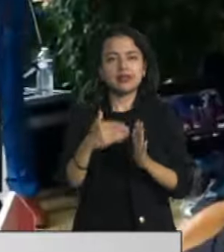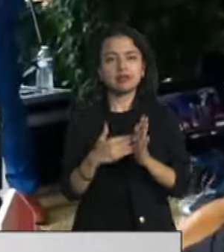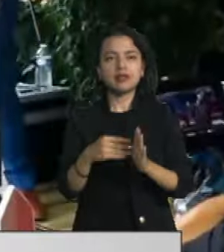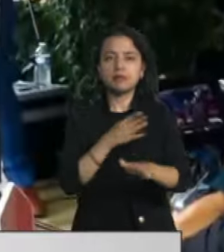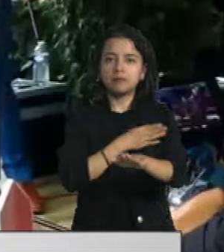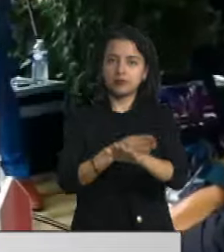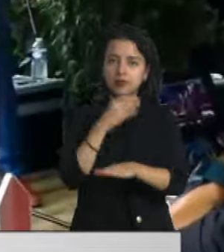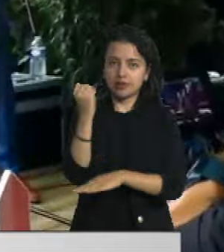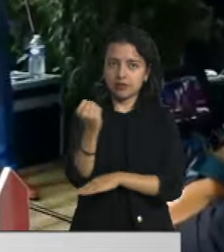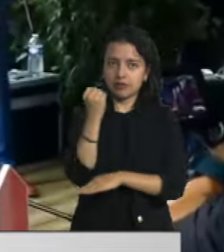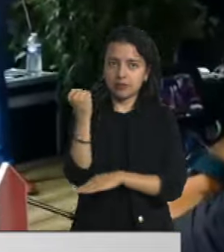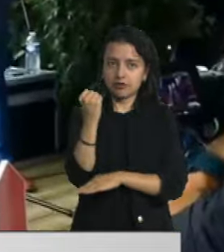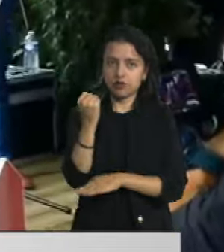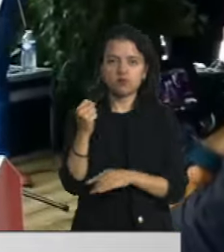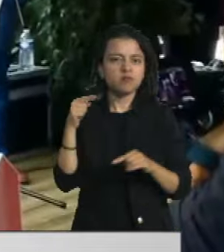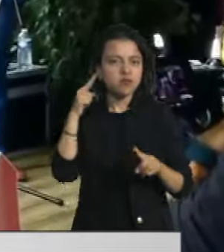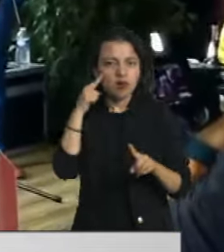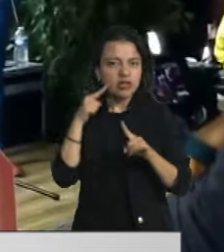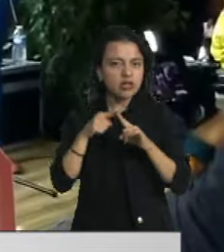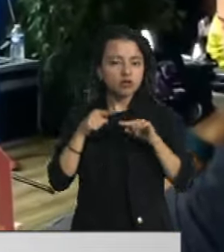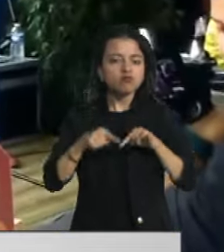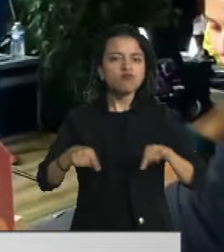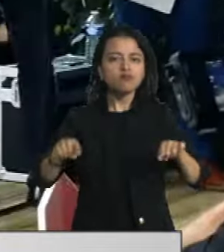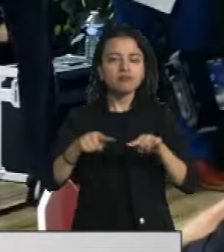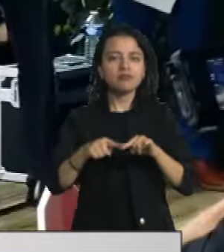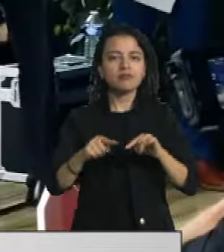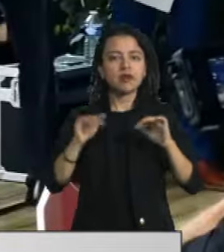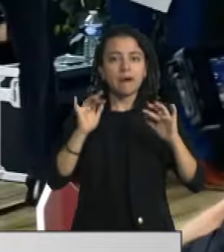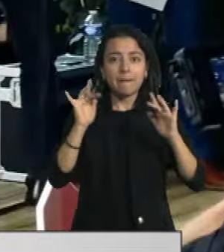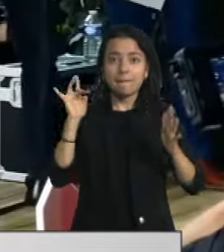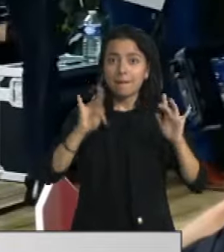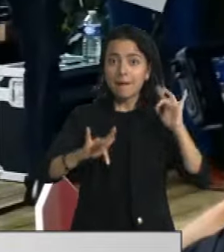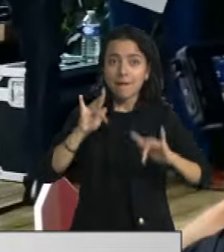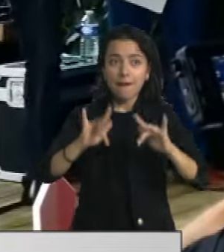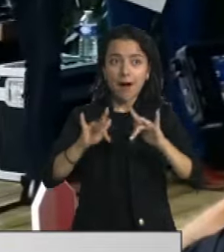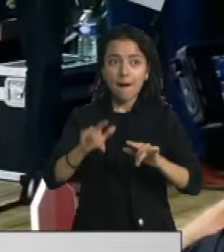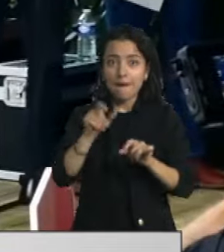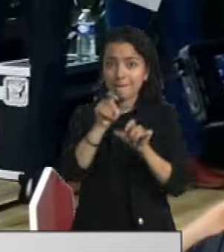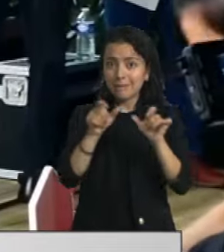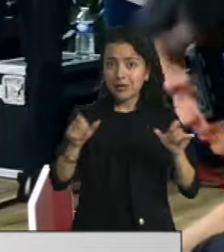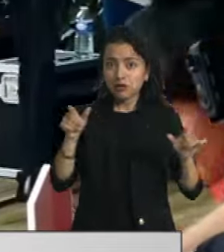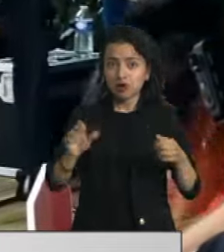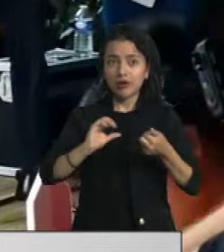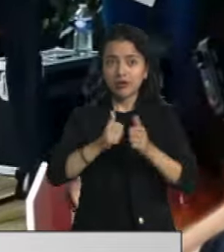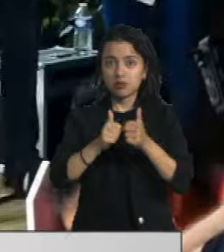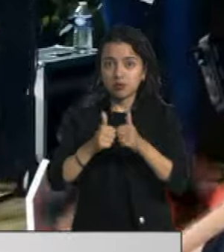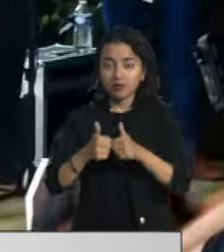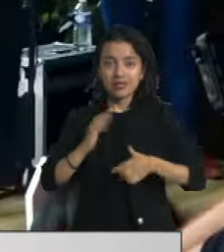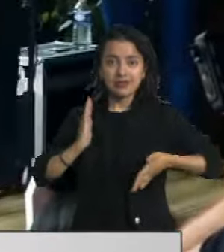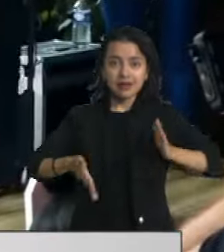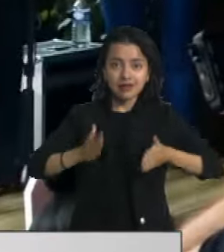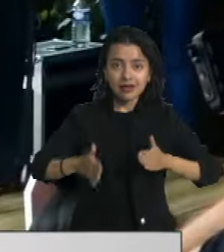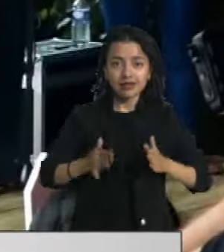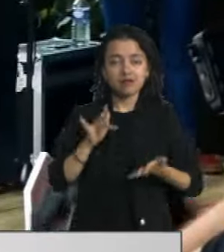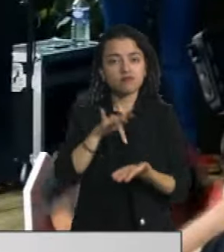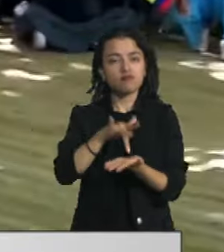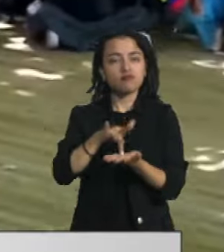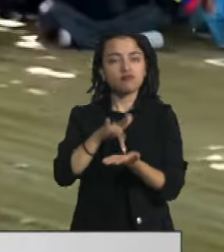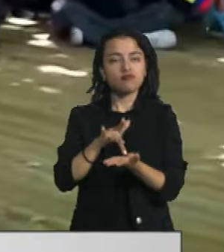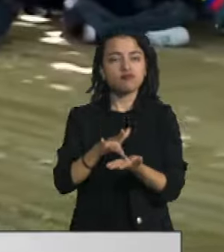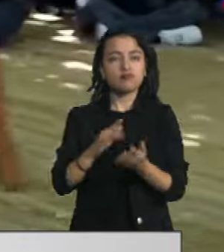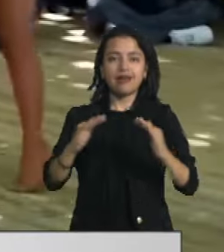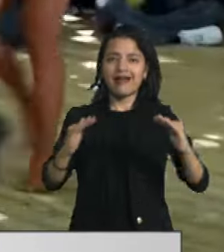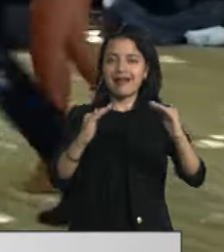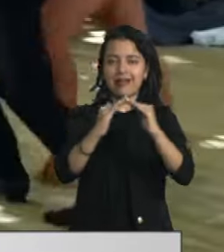3,000 millones de pesos, espacio que servirá justamente para agrupar y tener muy cerca a los atletas colombianos que están participando en